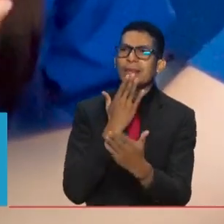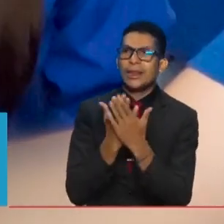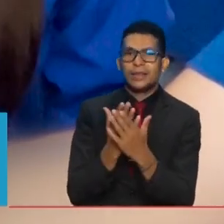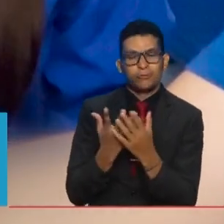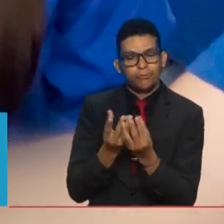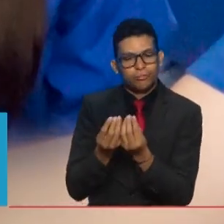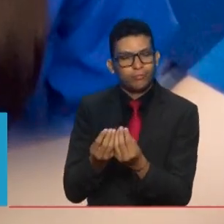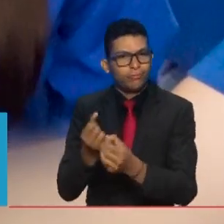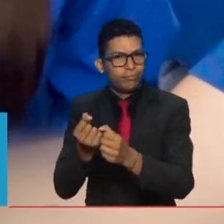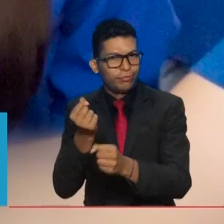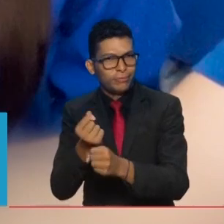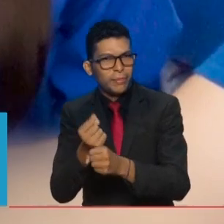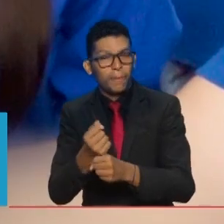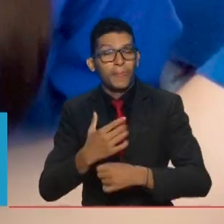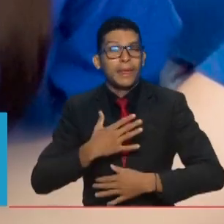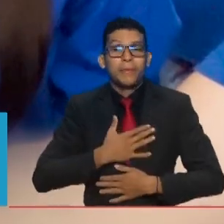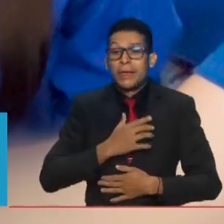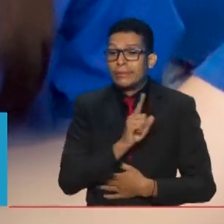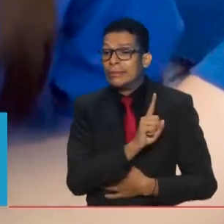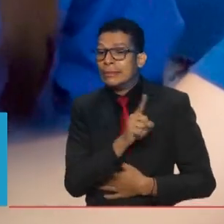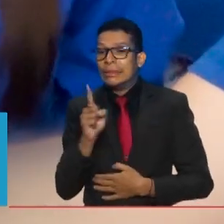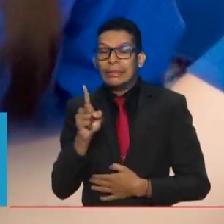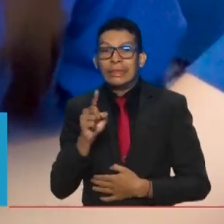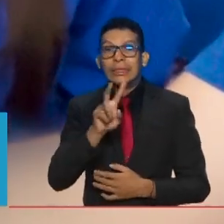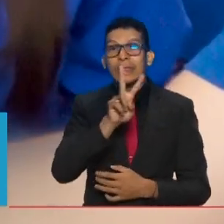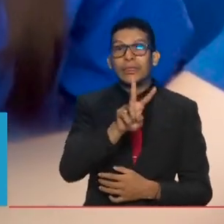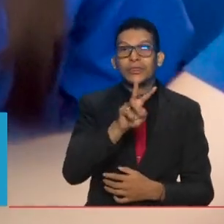equipo de trabajo y con más de